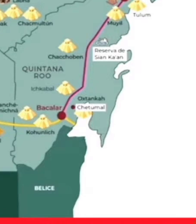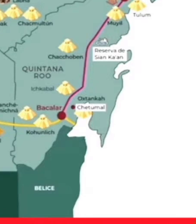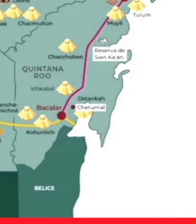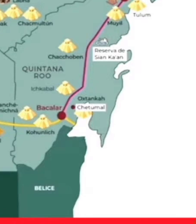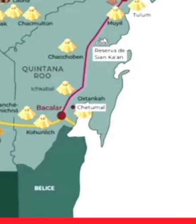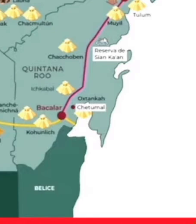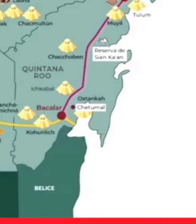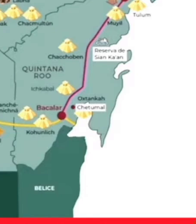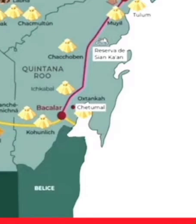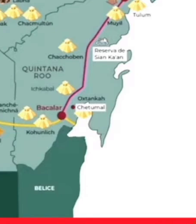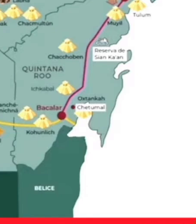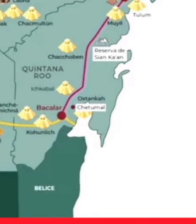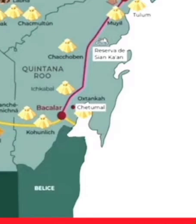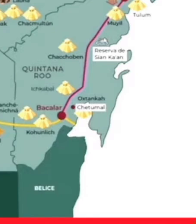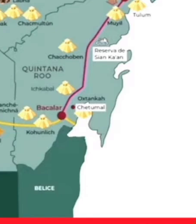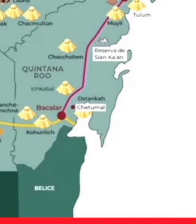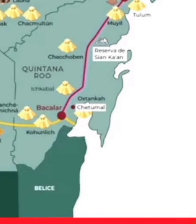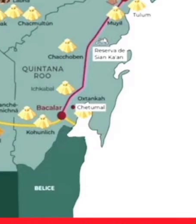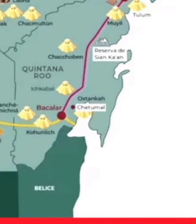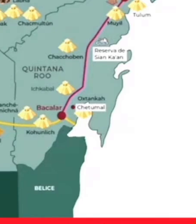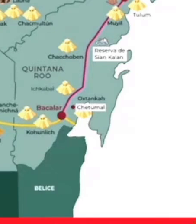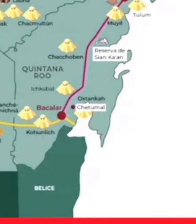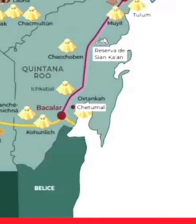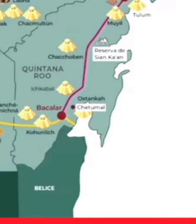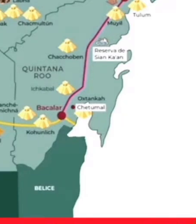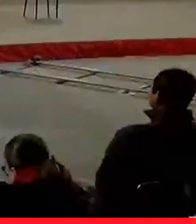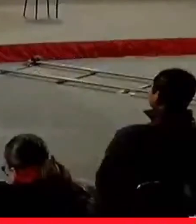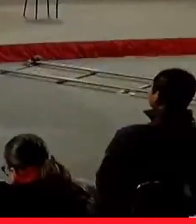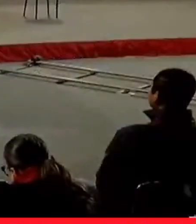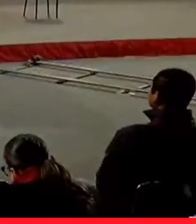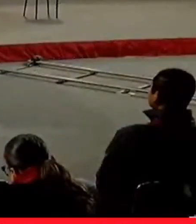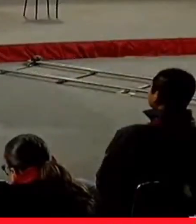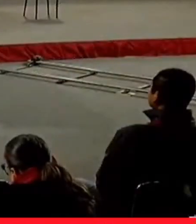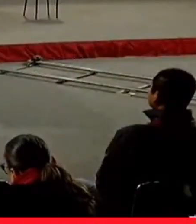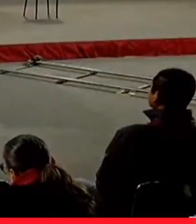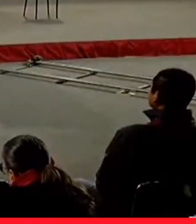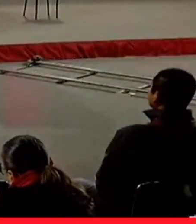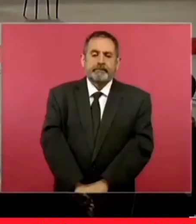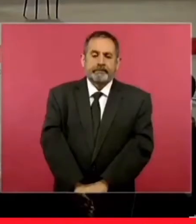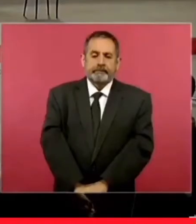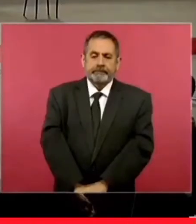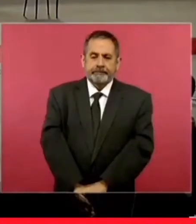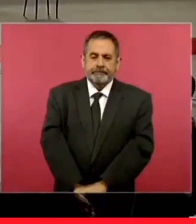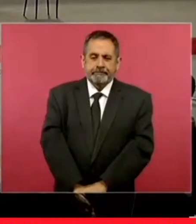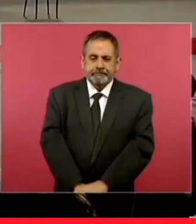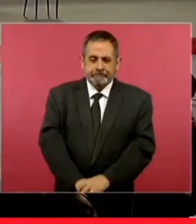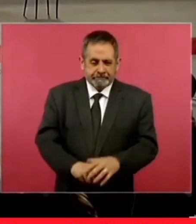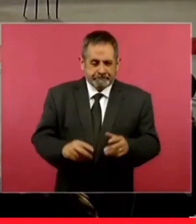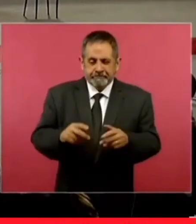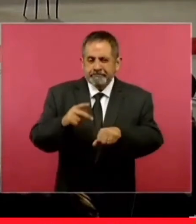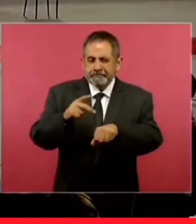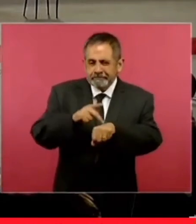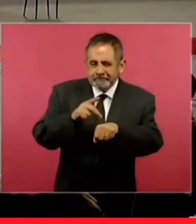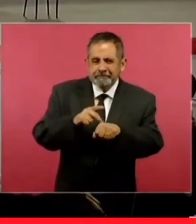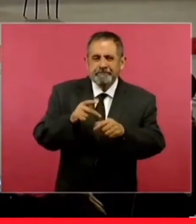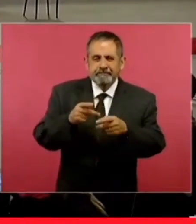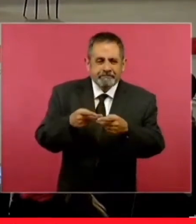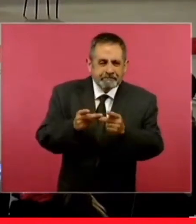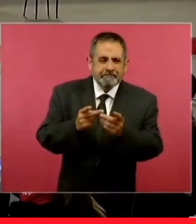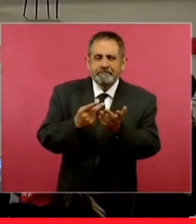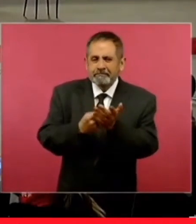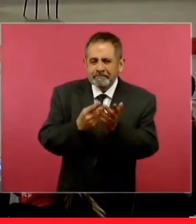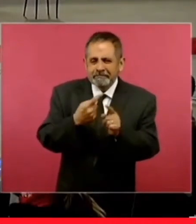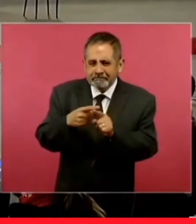construyendo los marcos de interpretación que permitan darle sentido a todos estos vestigios que hemos